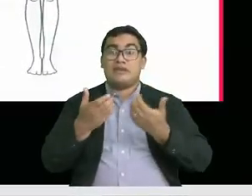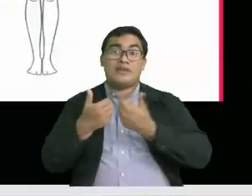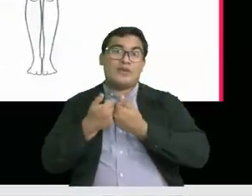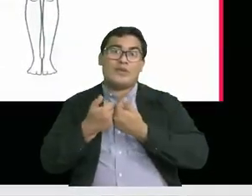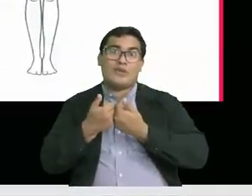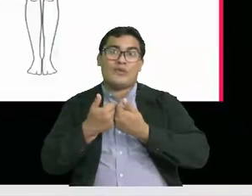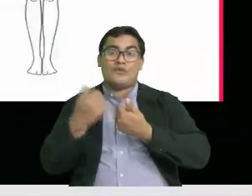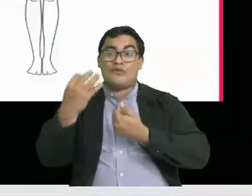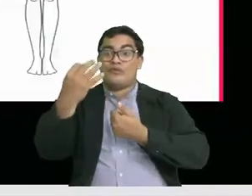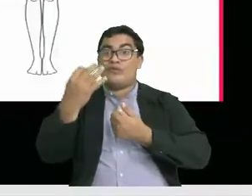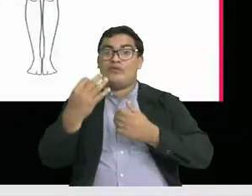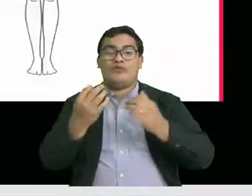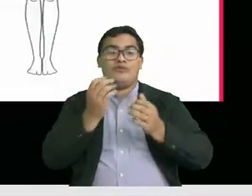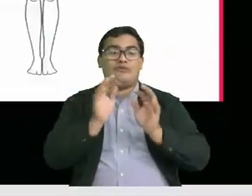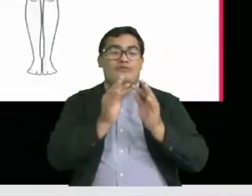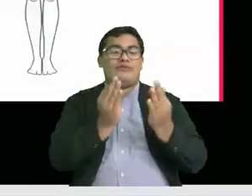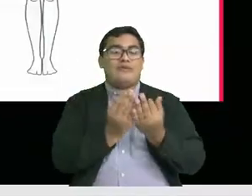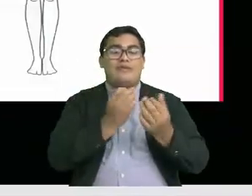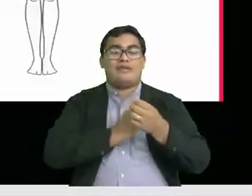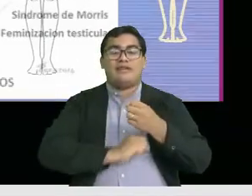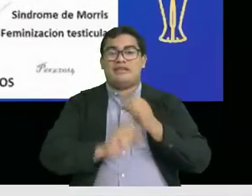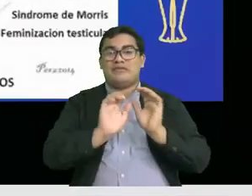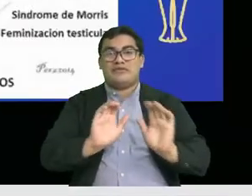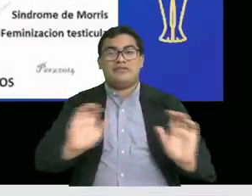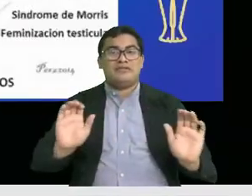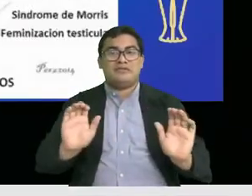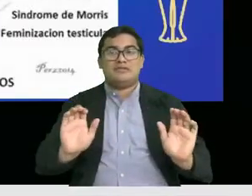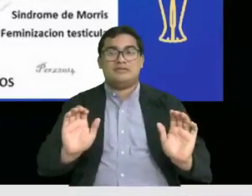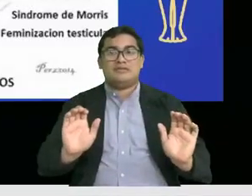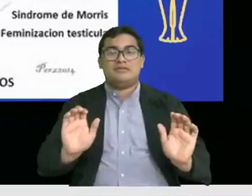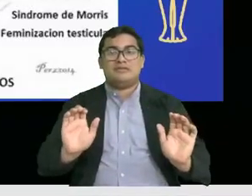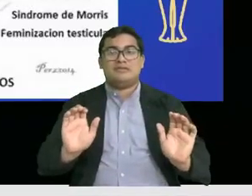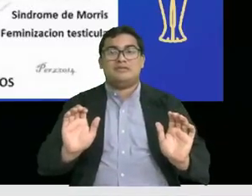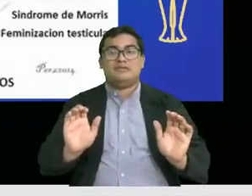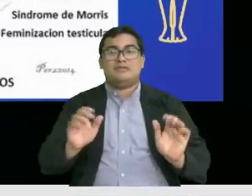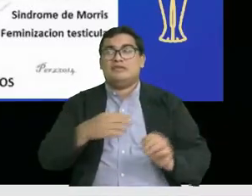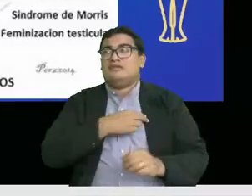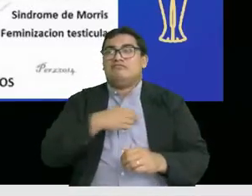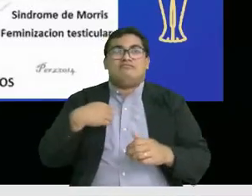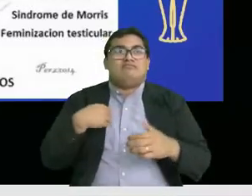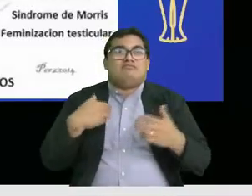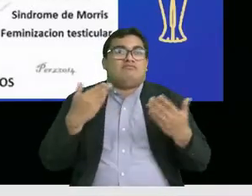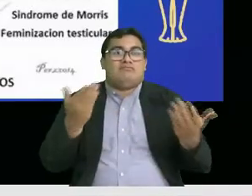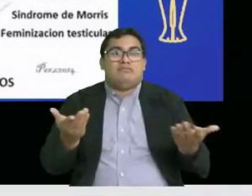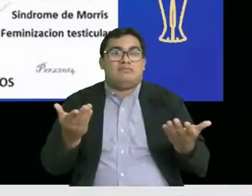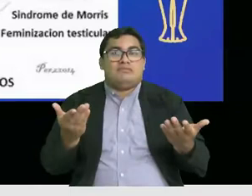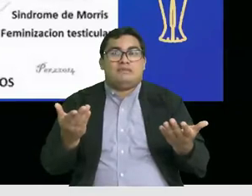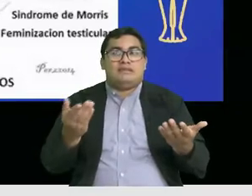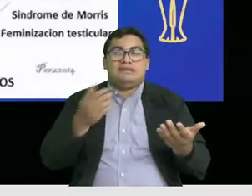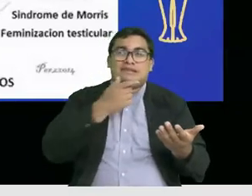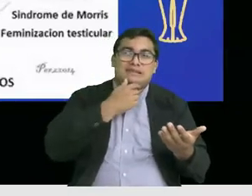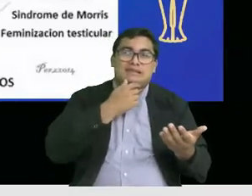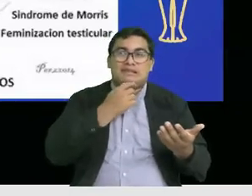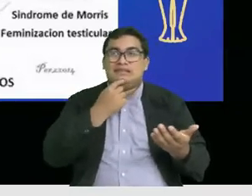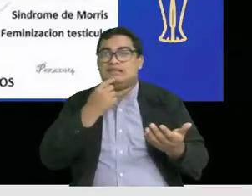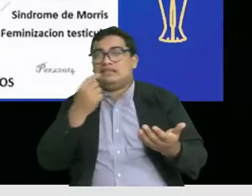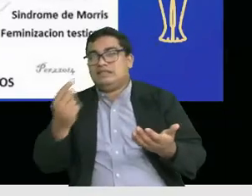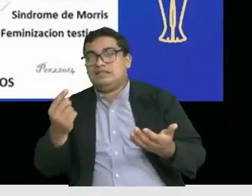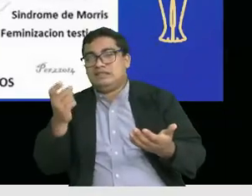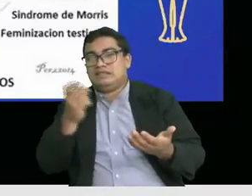una pareja, quizás no esté, ¿qué voy a hacer? ¿Le digo o no le digo que soy